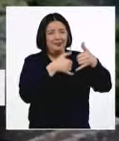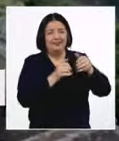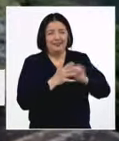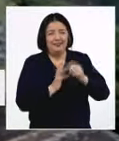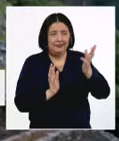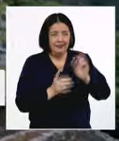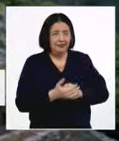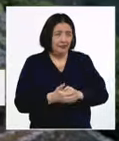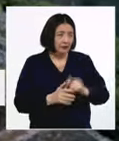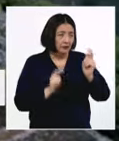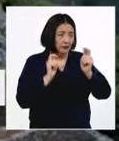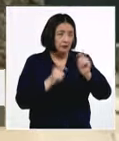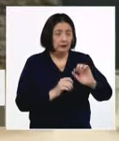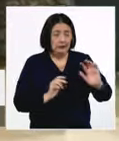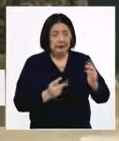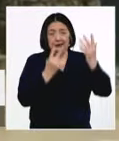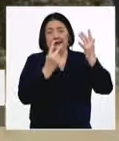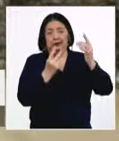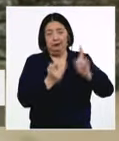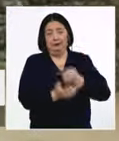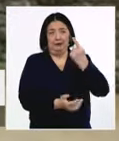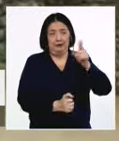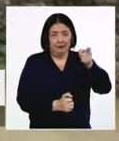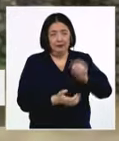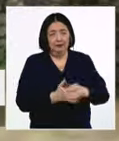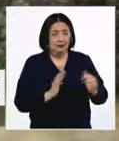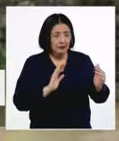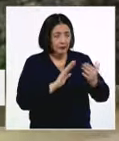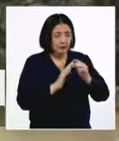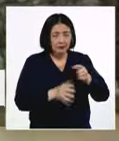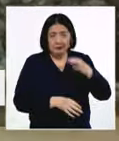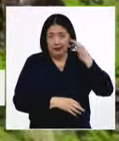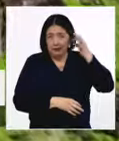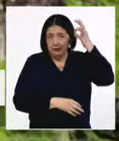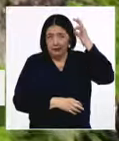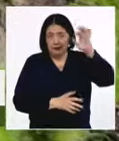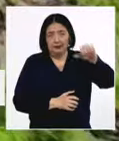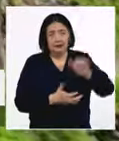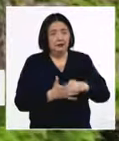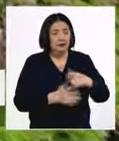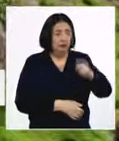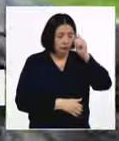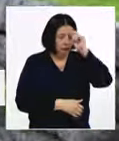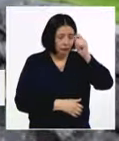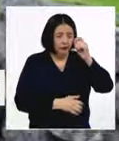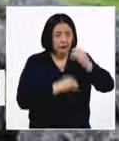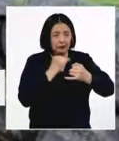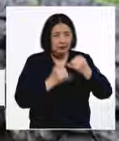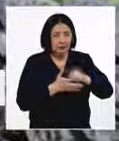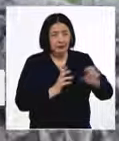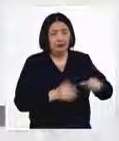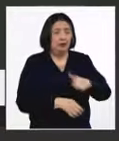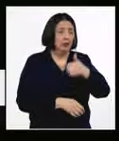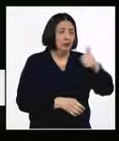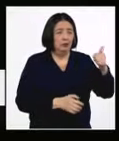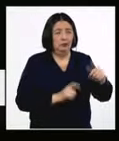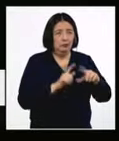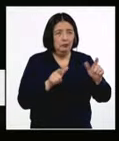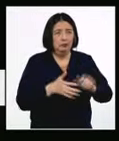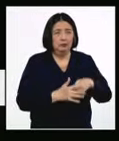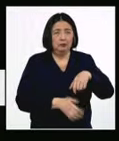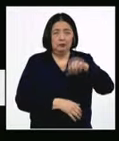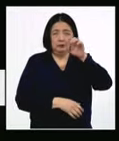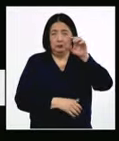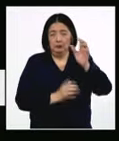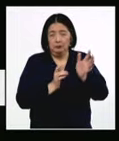Turismo. Esta es la séptima ocasión en que la Ciudadela Inca logra este reconocimiento internacional, superando otros destinos como el